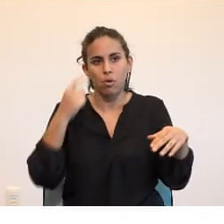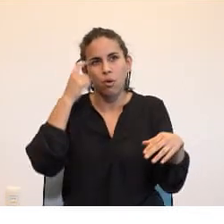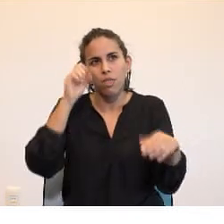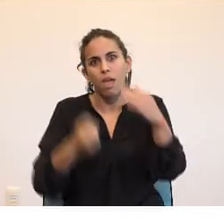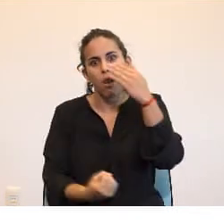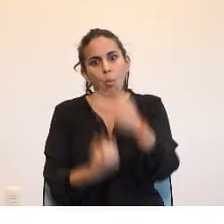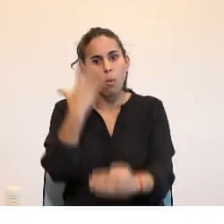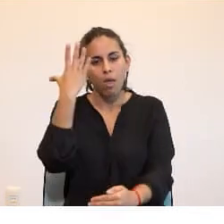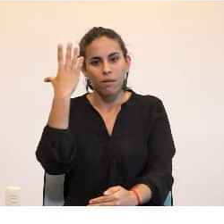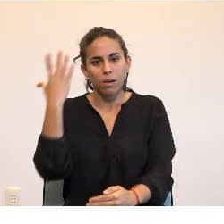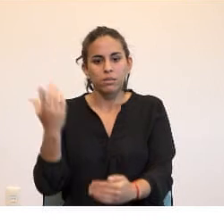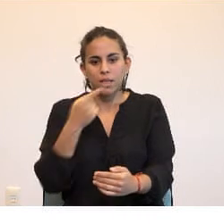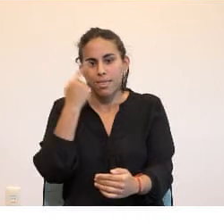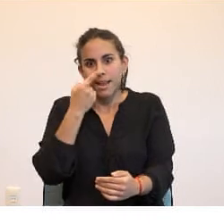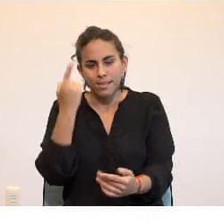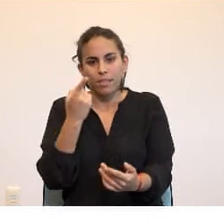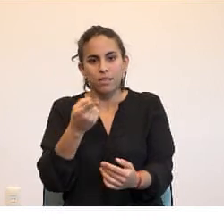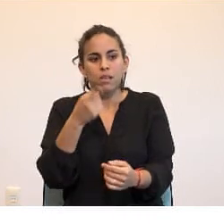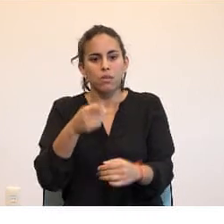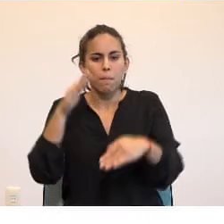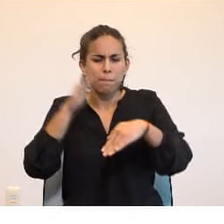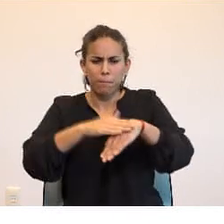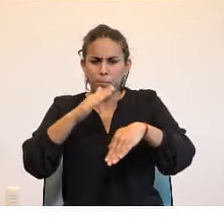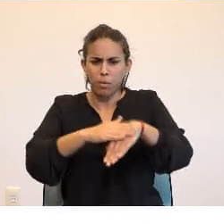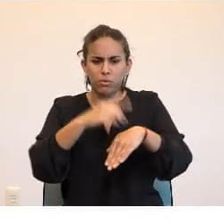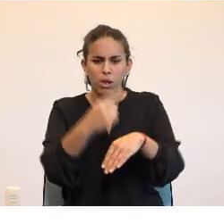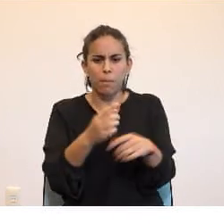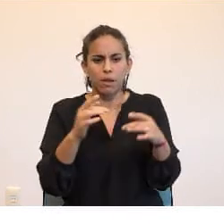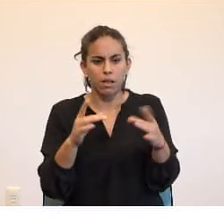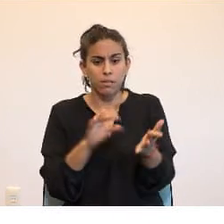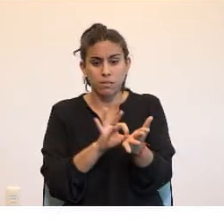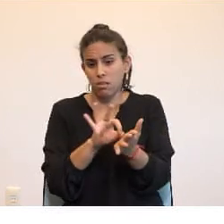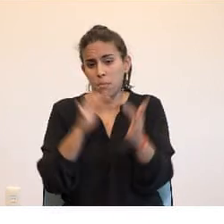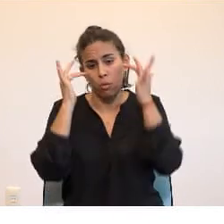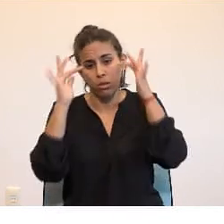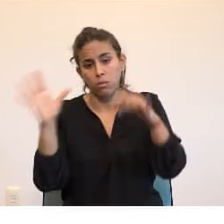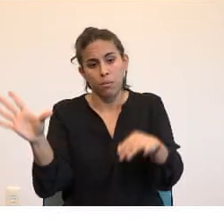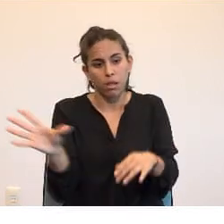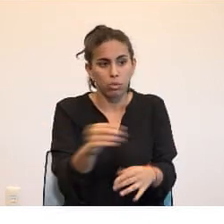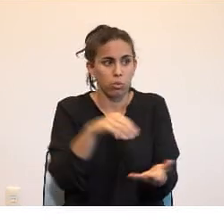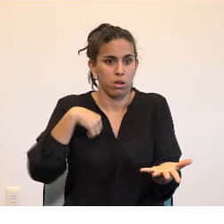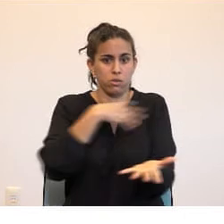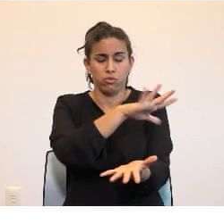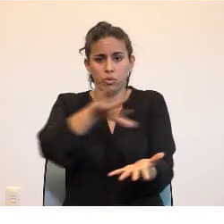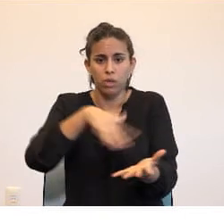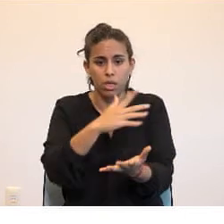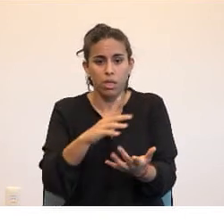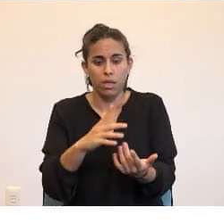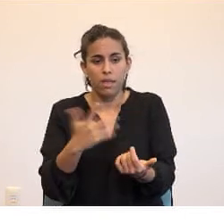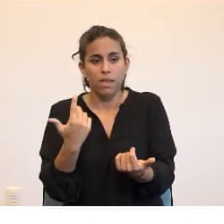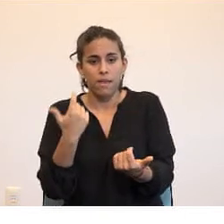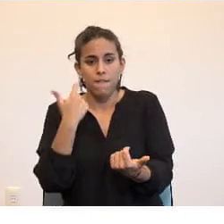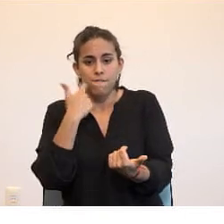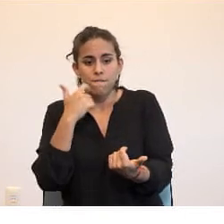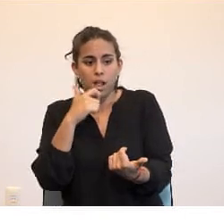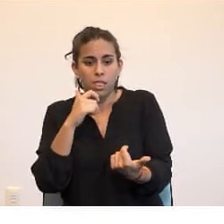y esto es un encargo para el sistema educativo, para el sistema mediático, para toda la sociedad. Y no basta con el manejo instrumental o técnico,